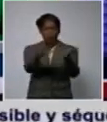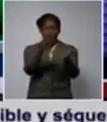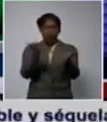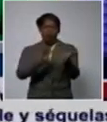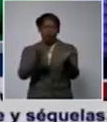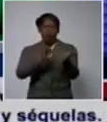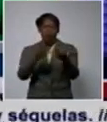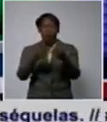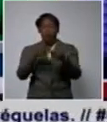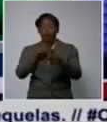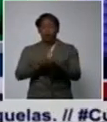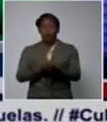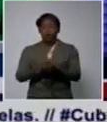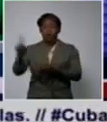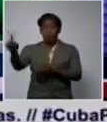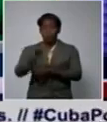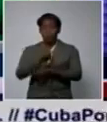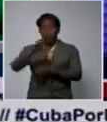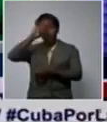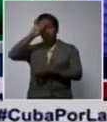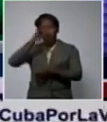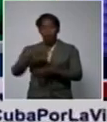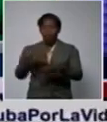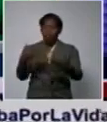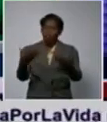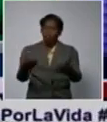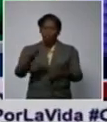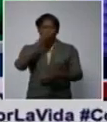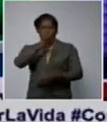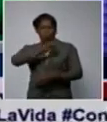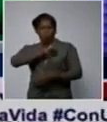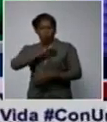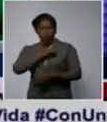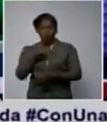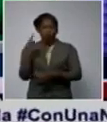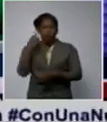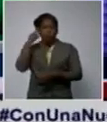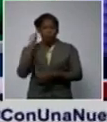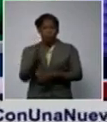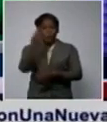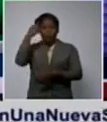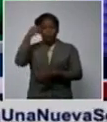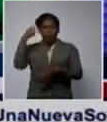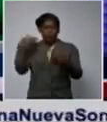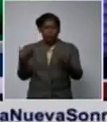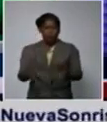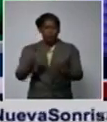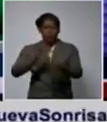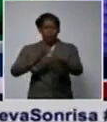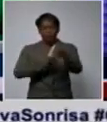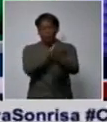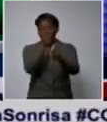fiebre, ante decaimiento, ante malestar general, pues realmente lo primero que hay que pensar